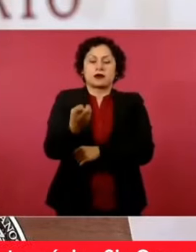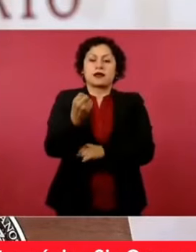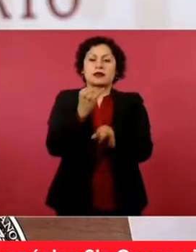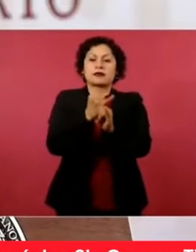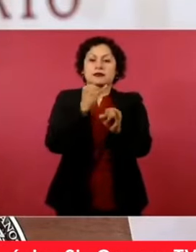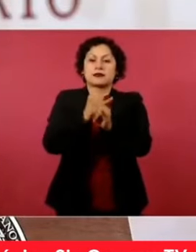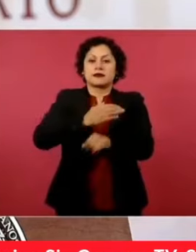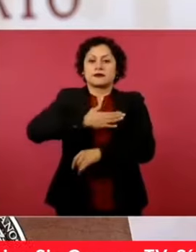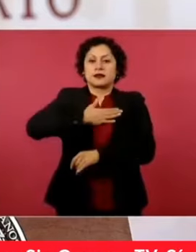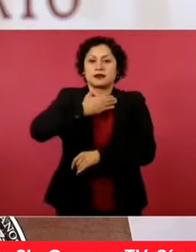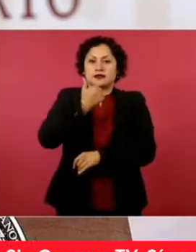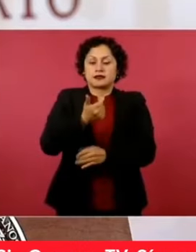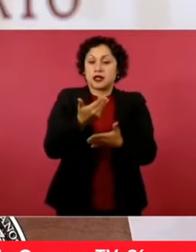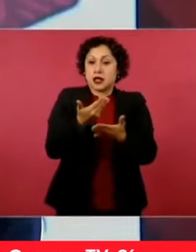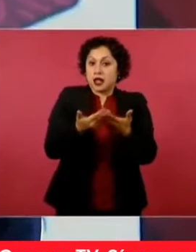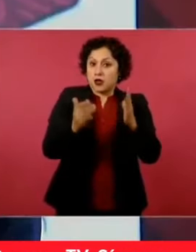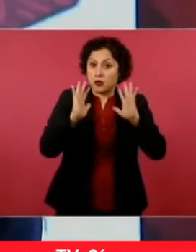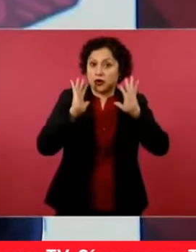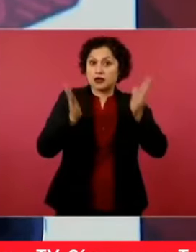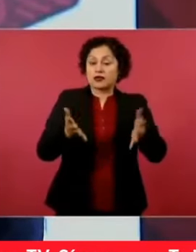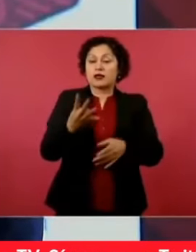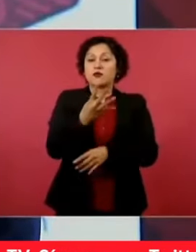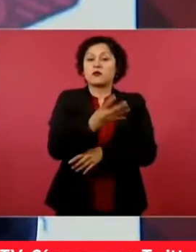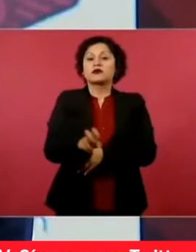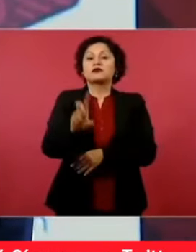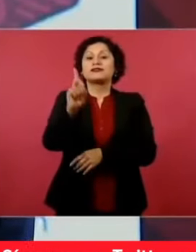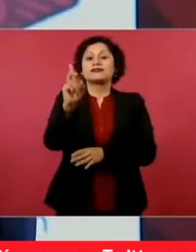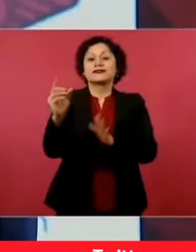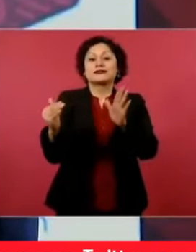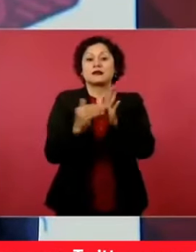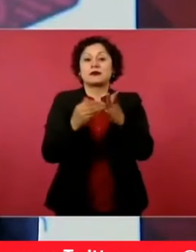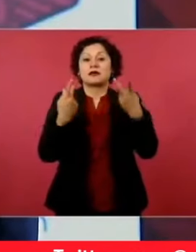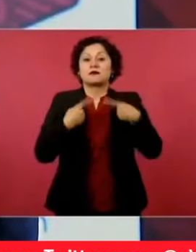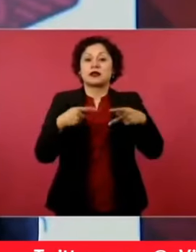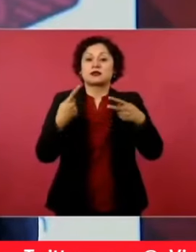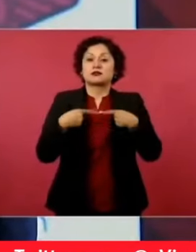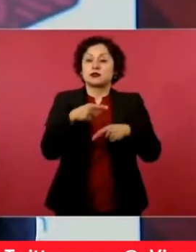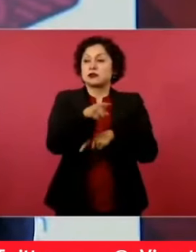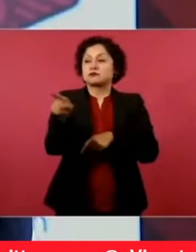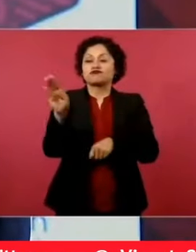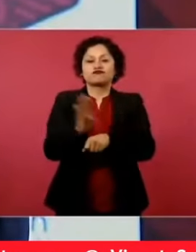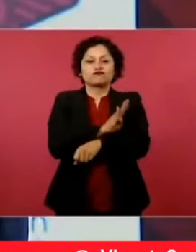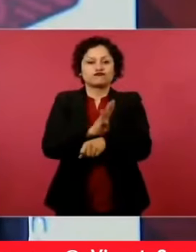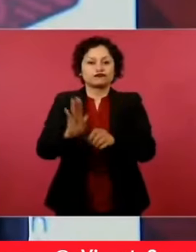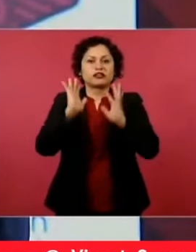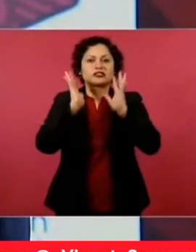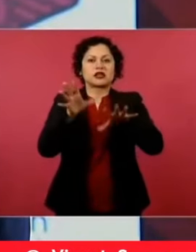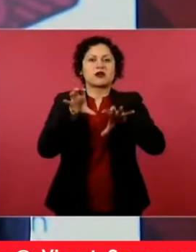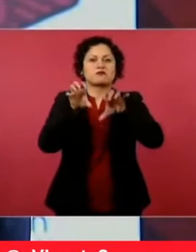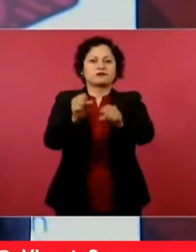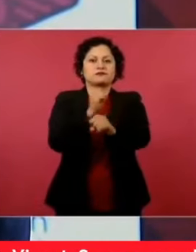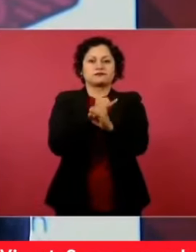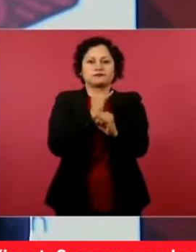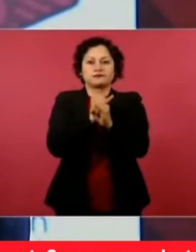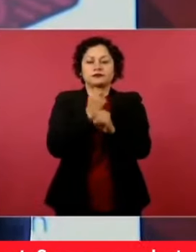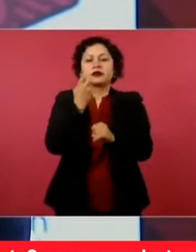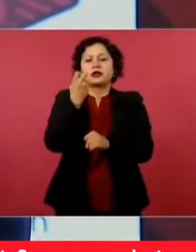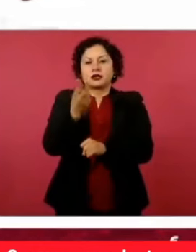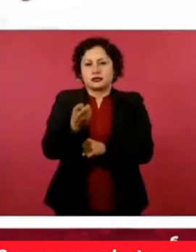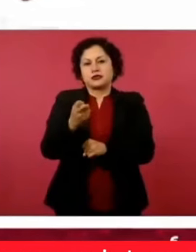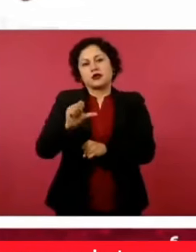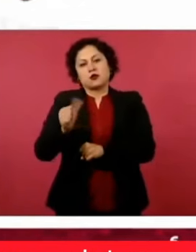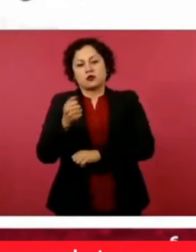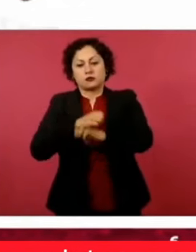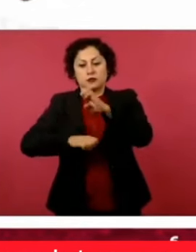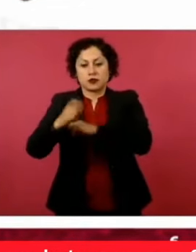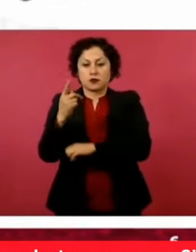de 430,000 usuarios disfrutando de los servicios de internet y de telefonía de esta marca de Prontel, que